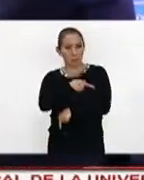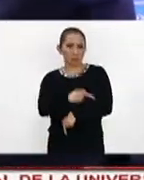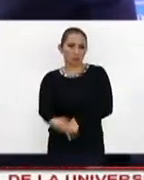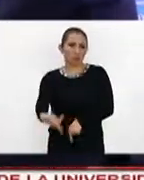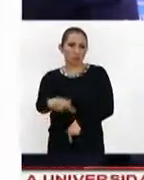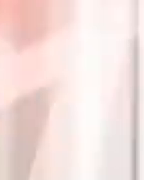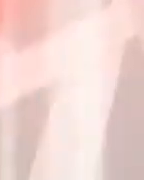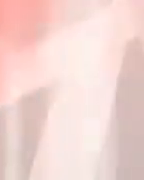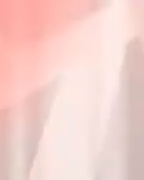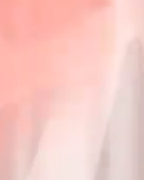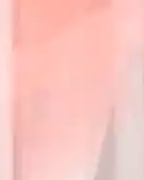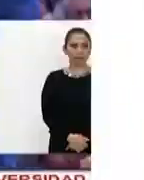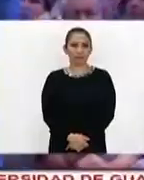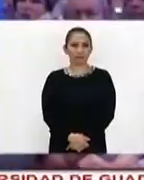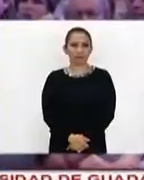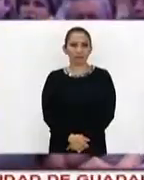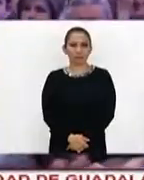pobreza.